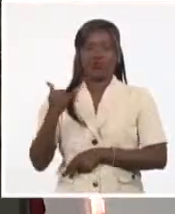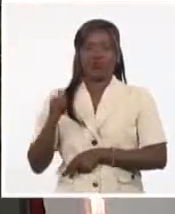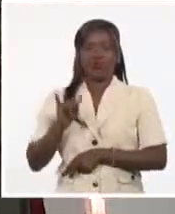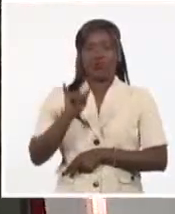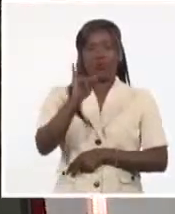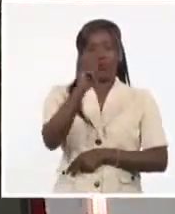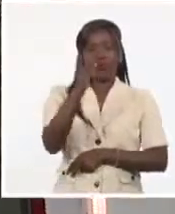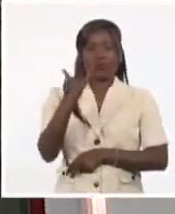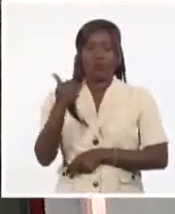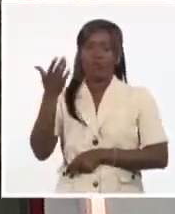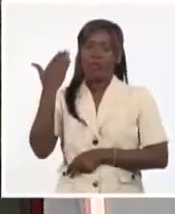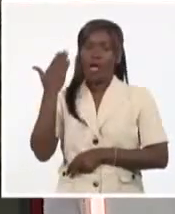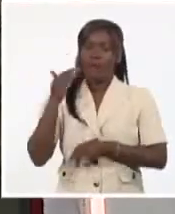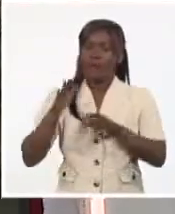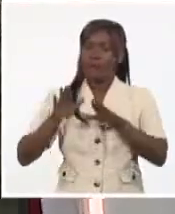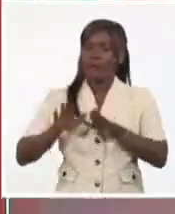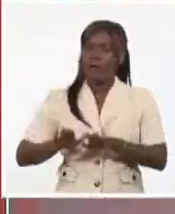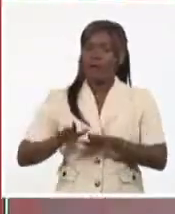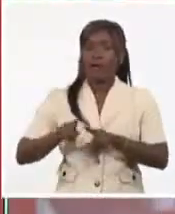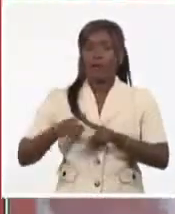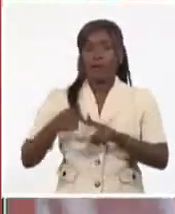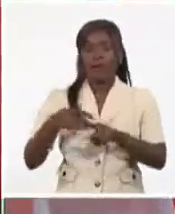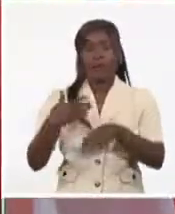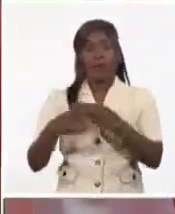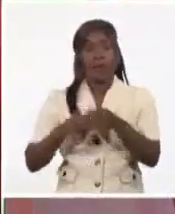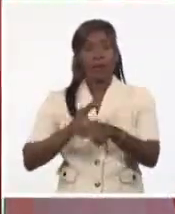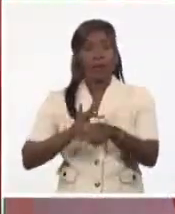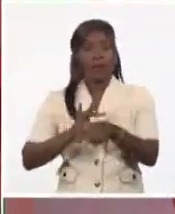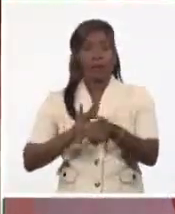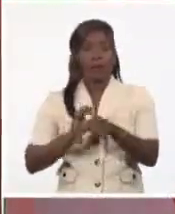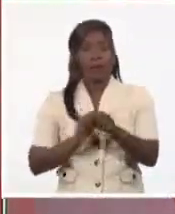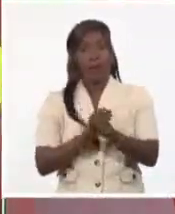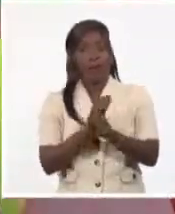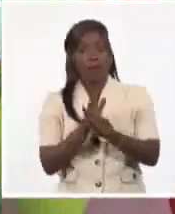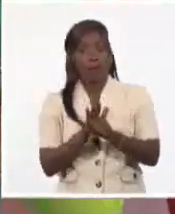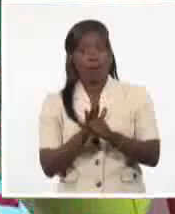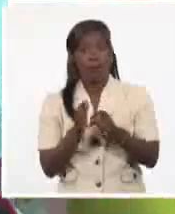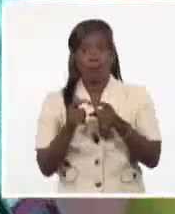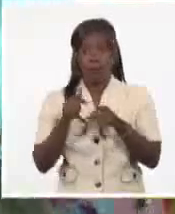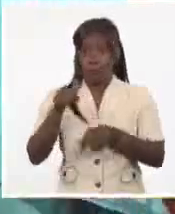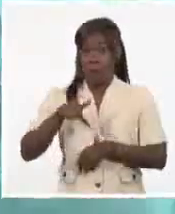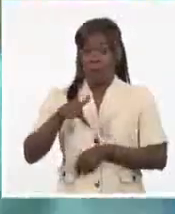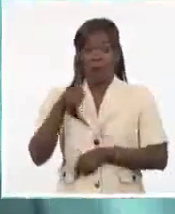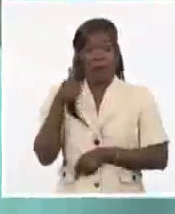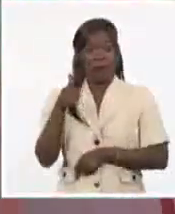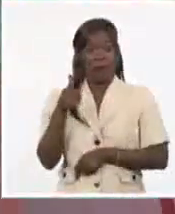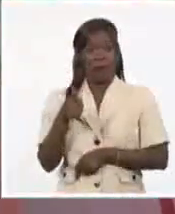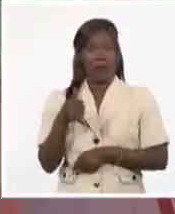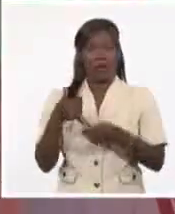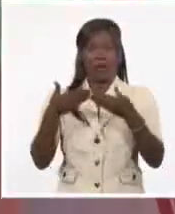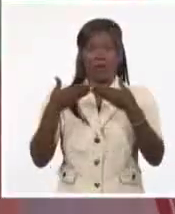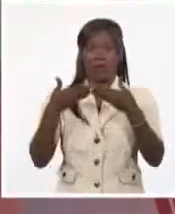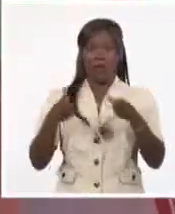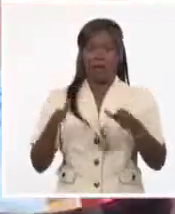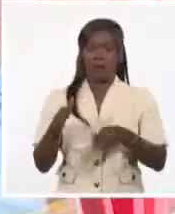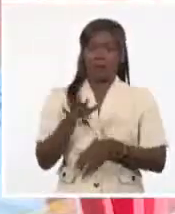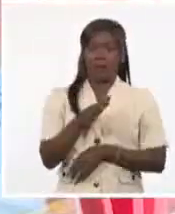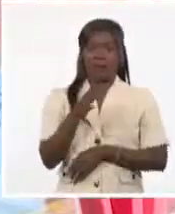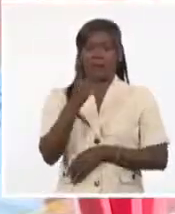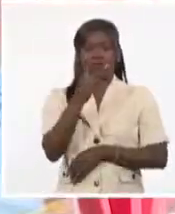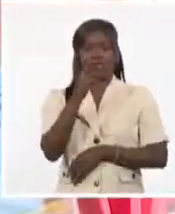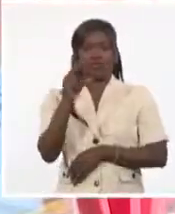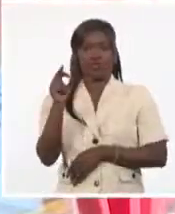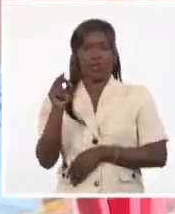la pandemia de la COVID-19. Mientras los más de 200 pasajeros abordan el vuelo inaugural,